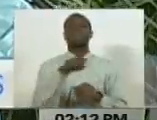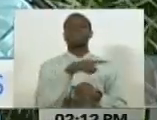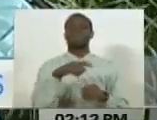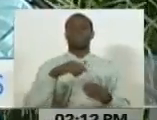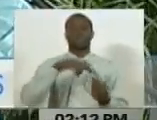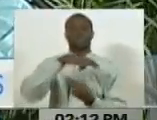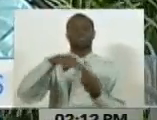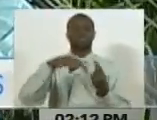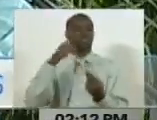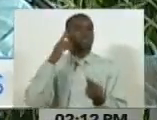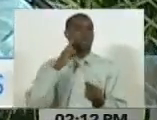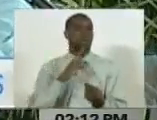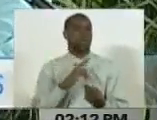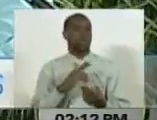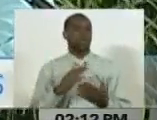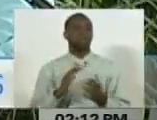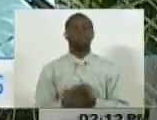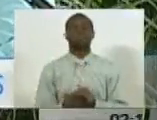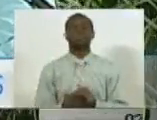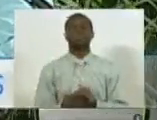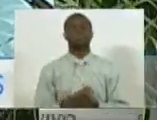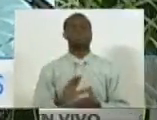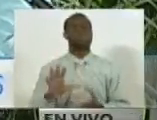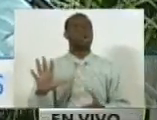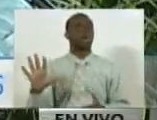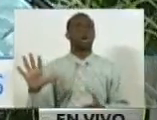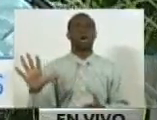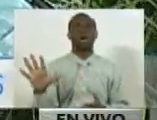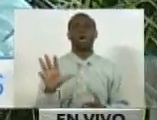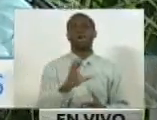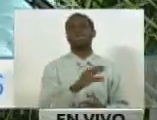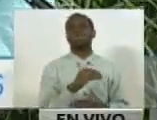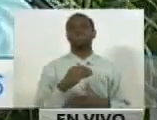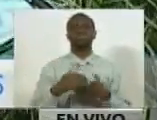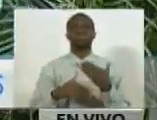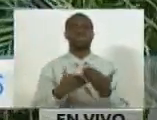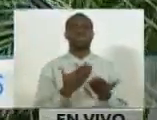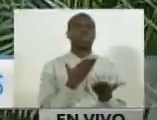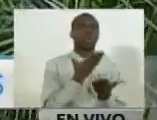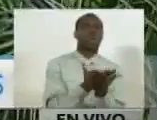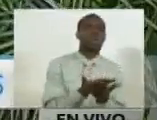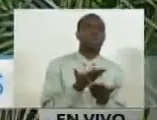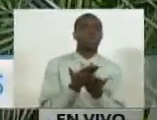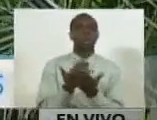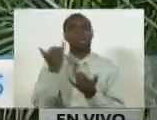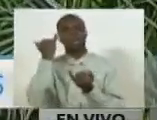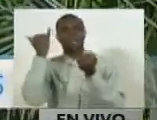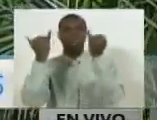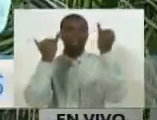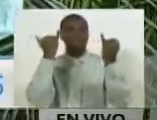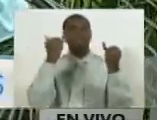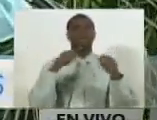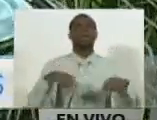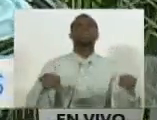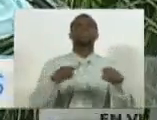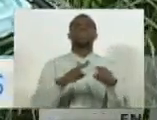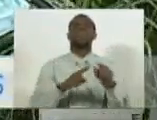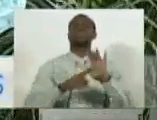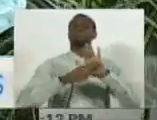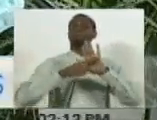Bolivariana. Todos estos temas, ideas, propuestas, forman parte de líneas maestras.